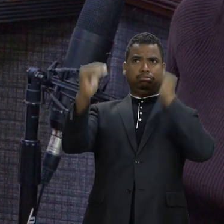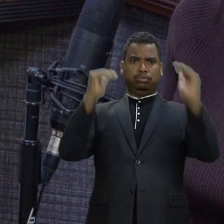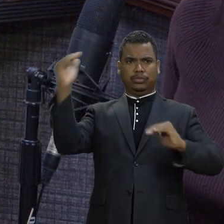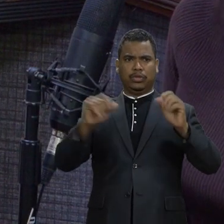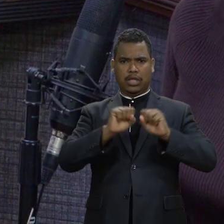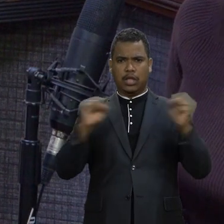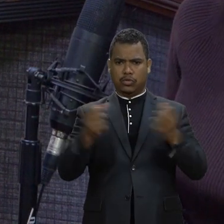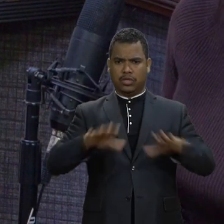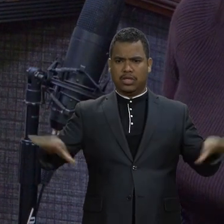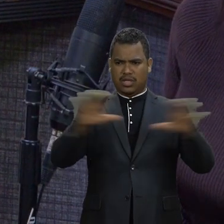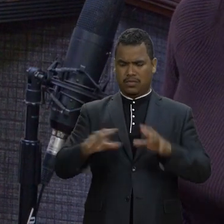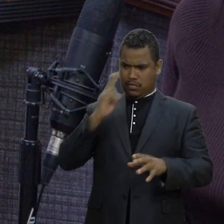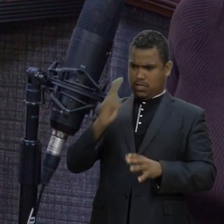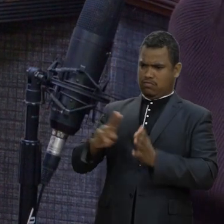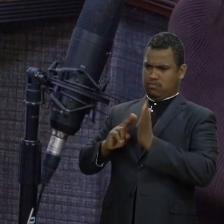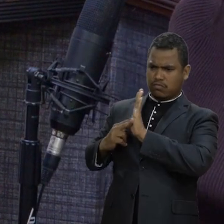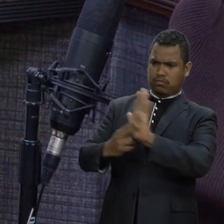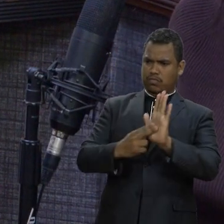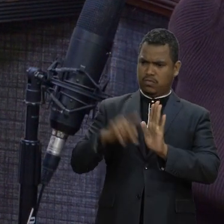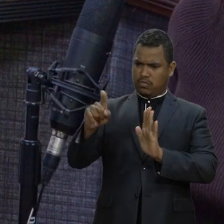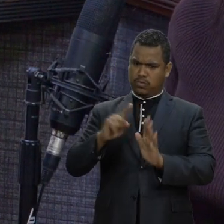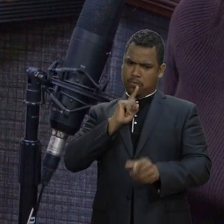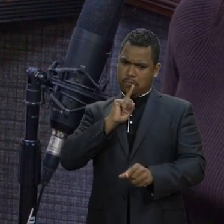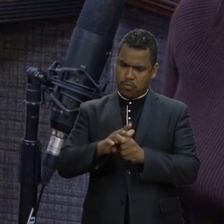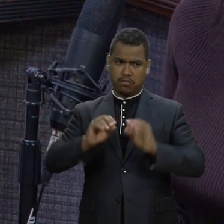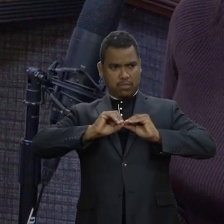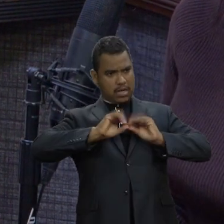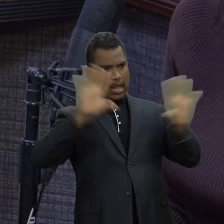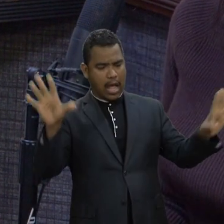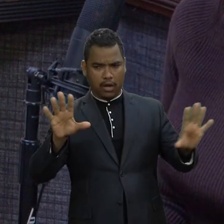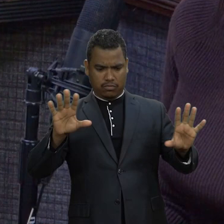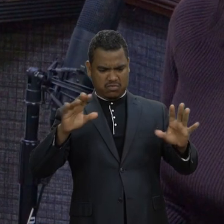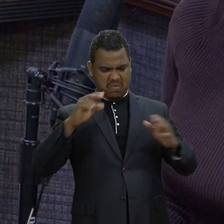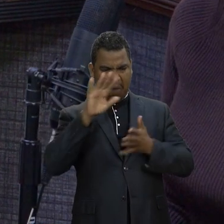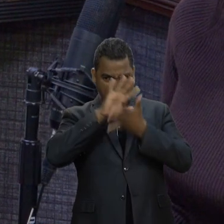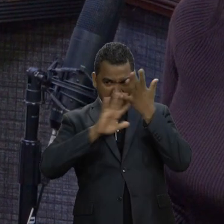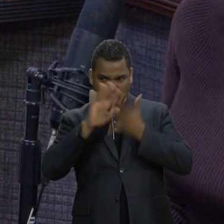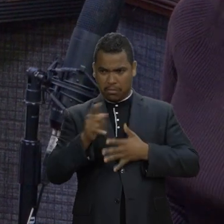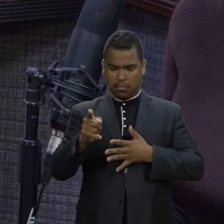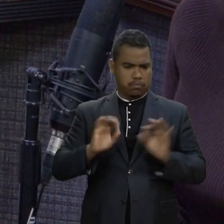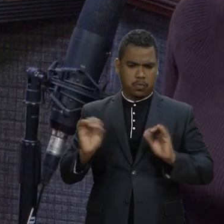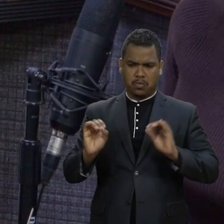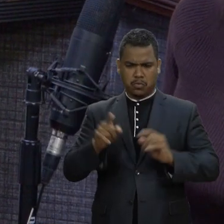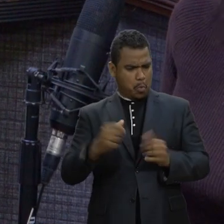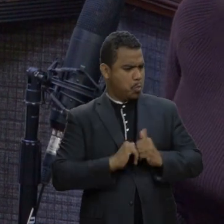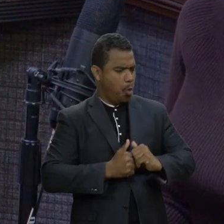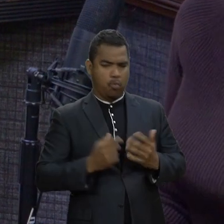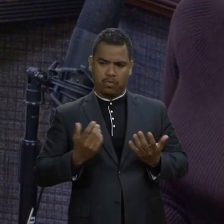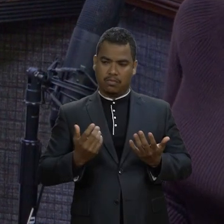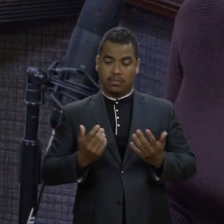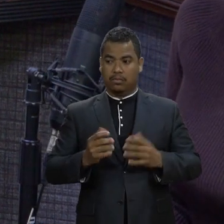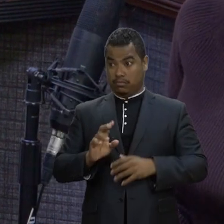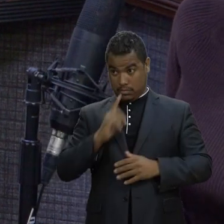con mayor firmeza, con mayor credibilidad, y yo pienso que eso es lo que todo el mundo quiere, tener un sello de